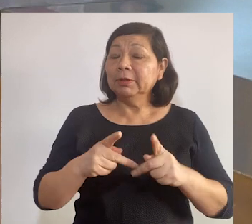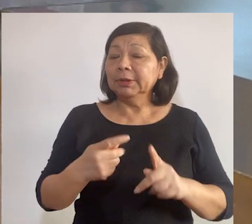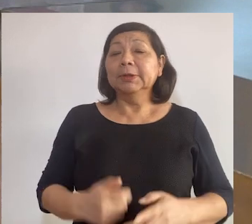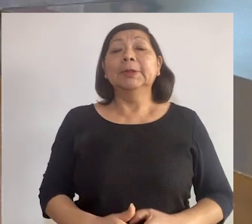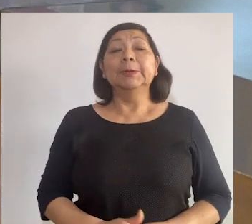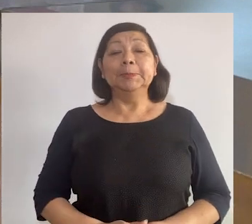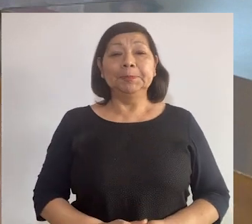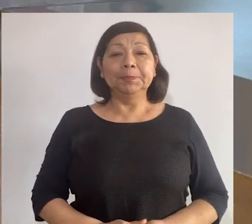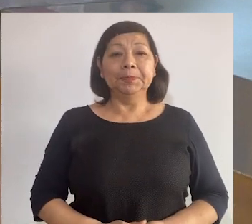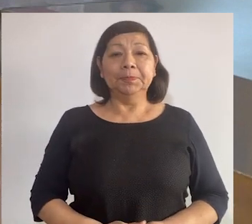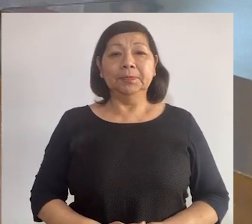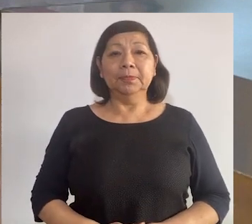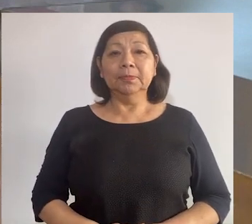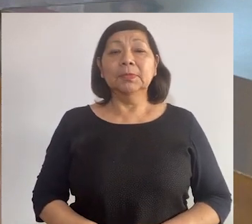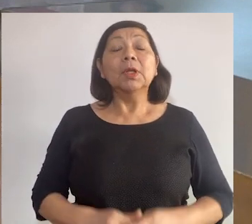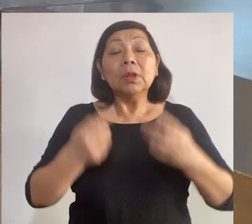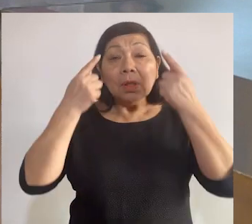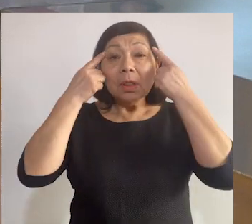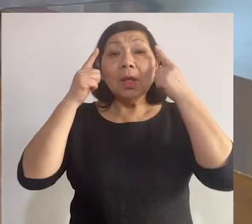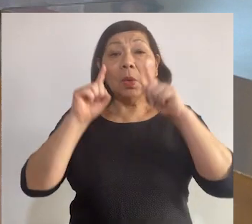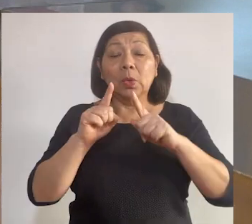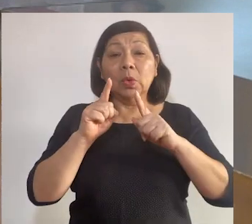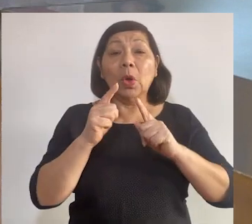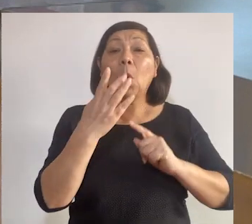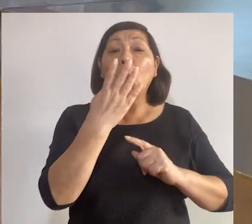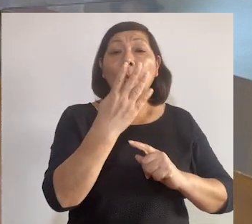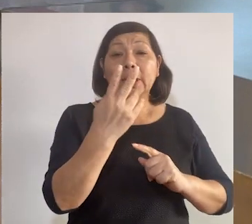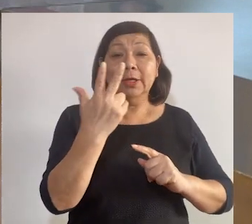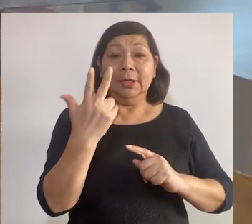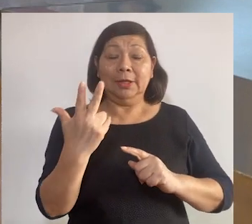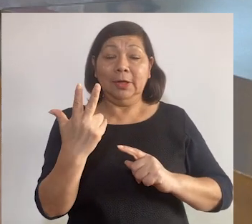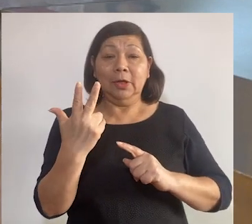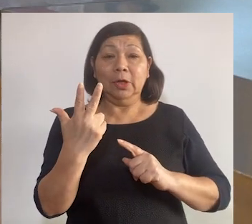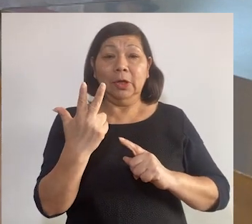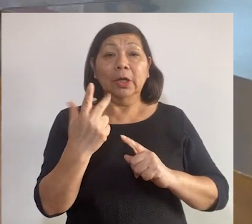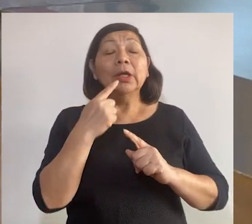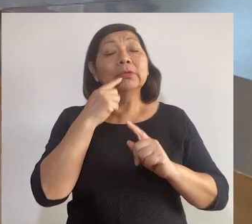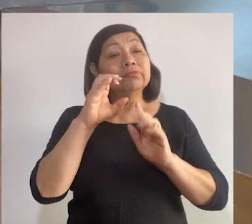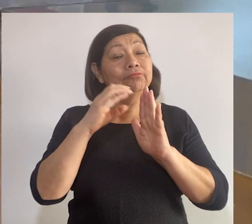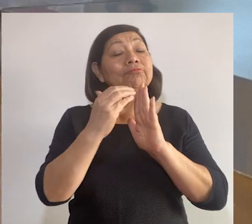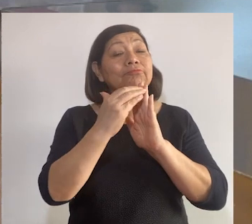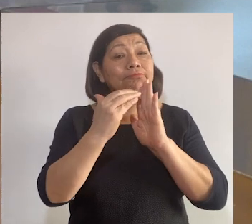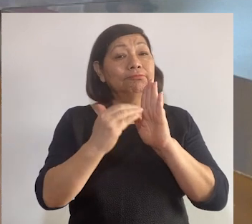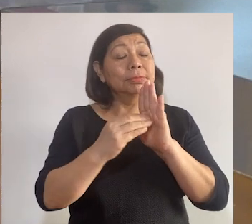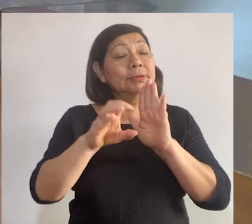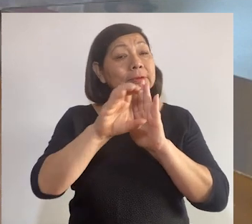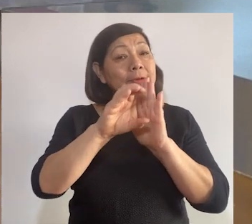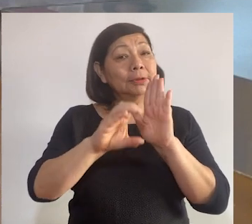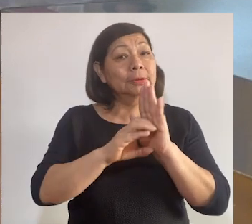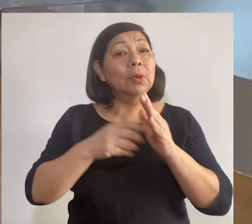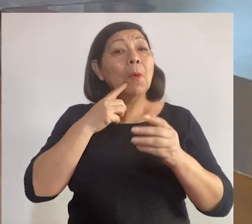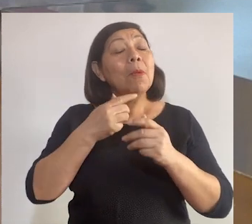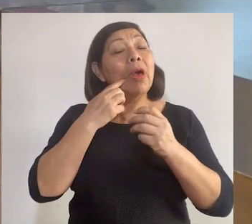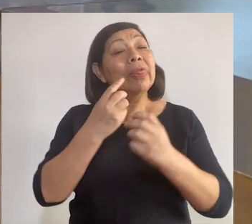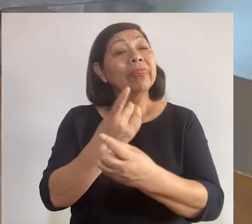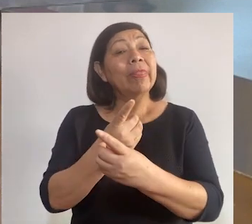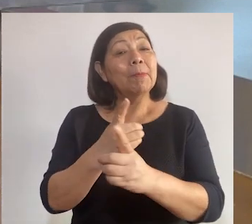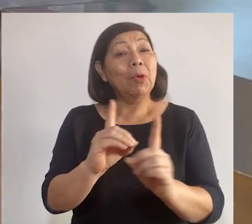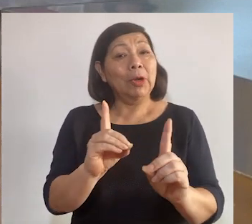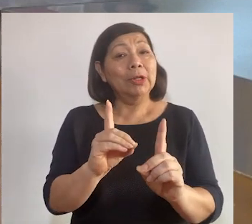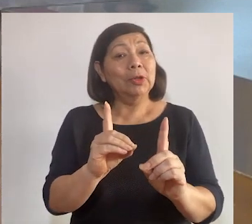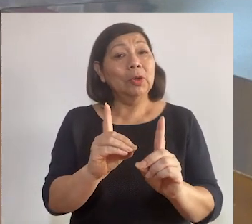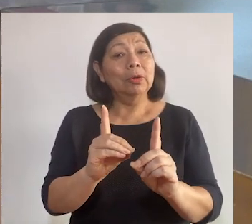el siguiente pronunciamiento de acuerdo al artículo 43 de la Constitución el estado peruano se suscribe al modelo democrático